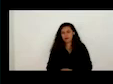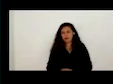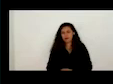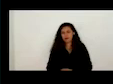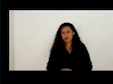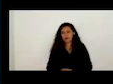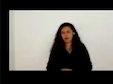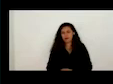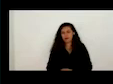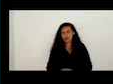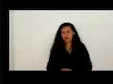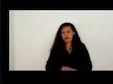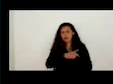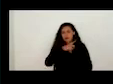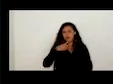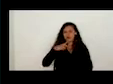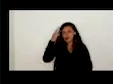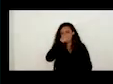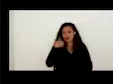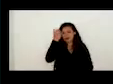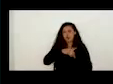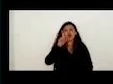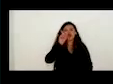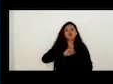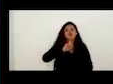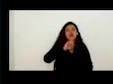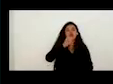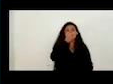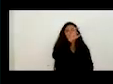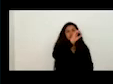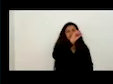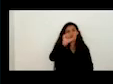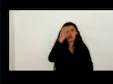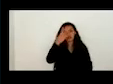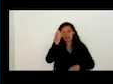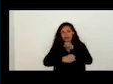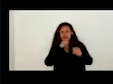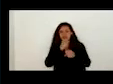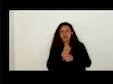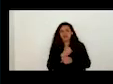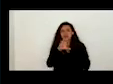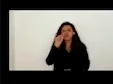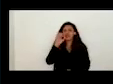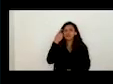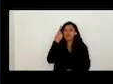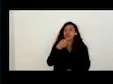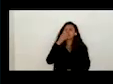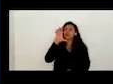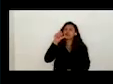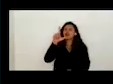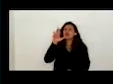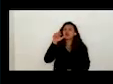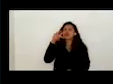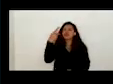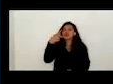Tendríamos que irme a este apartado en mujeres de 0 a 3 años y utilizaría 61 calorías por el peso